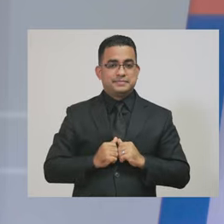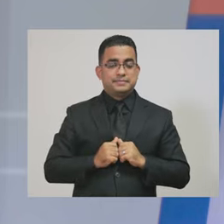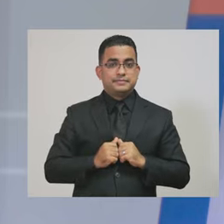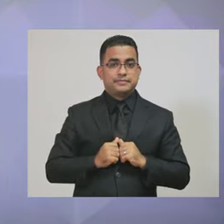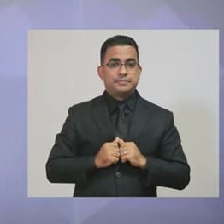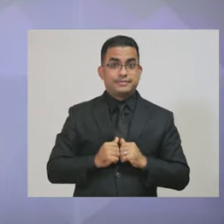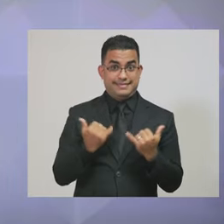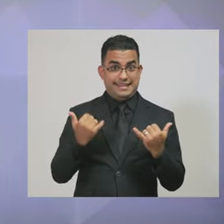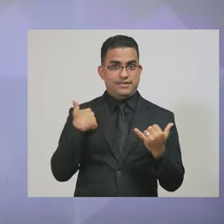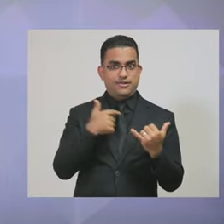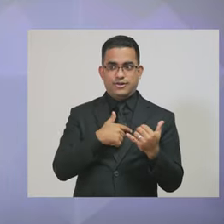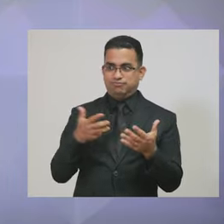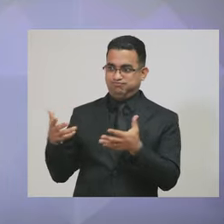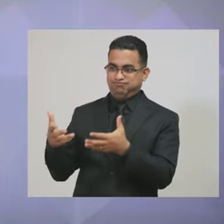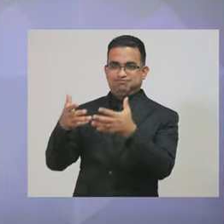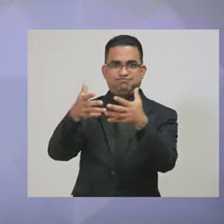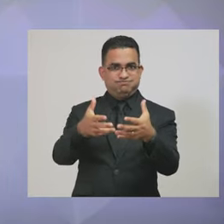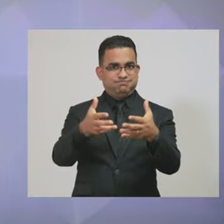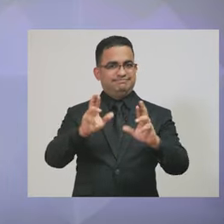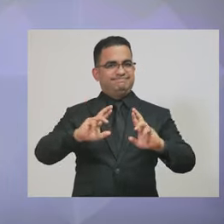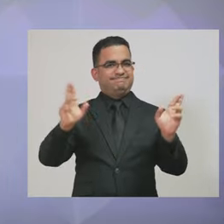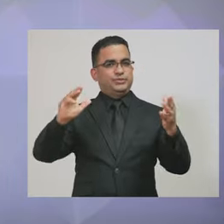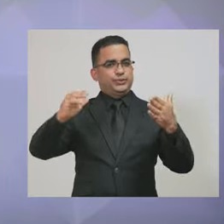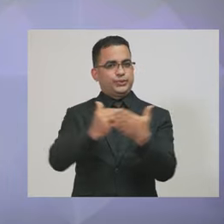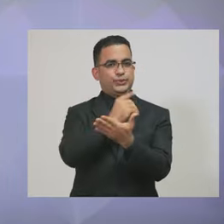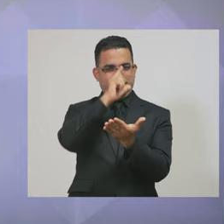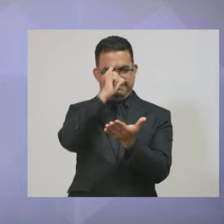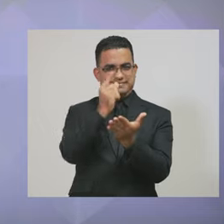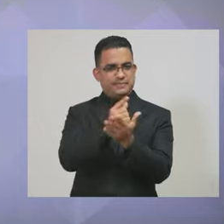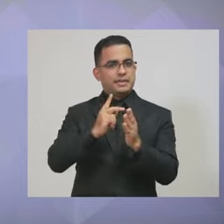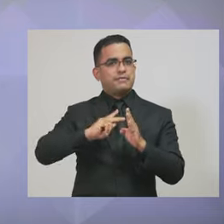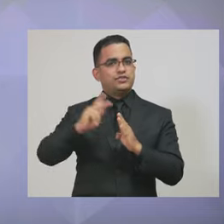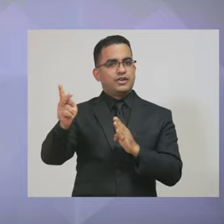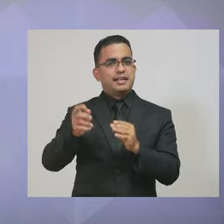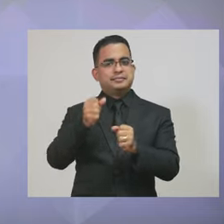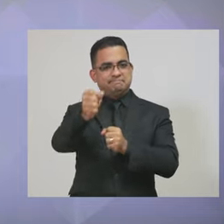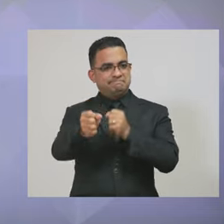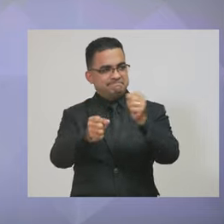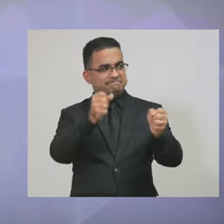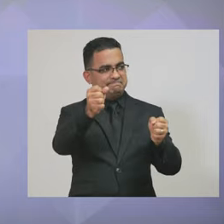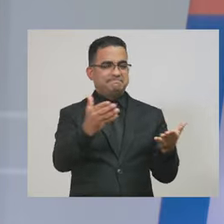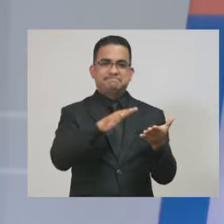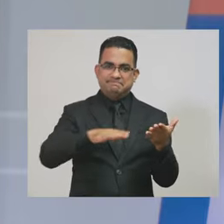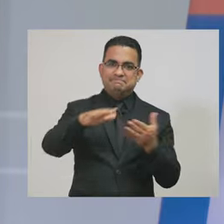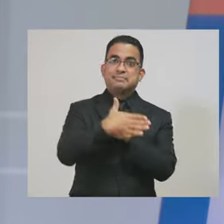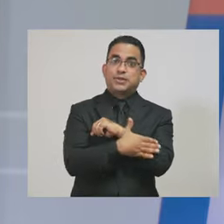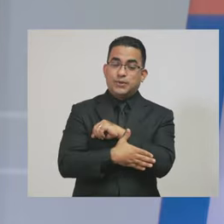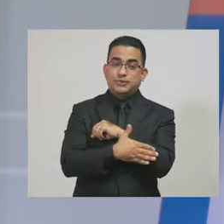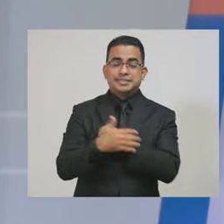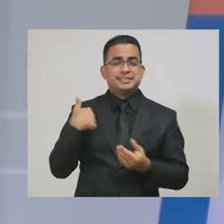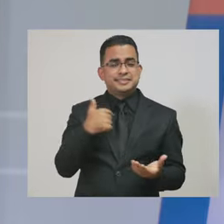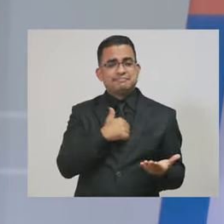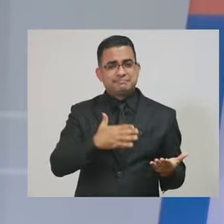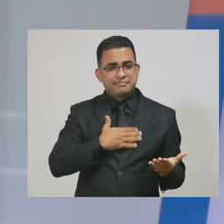extraordinaria en la cual entregamos un significativo grupo de nuevos profesionales al país nos alegramos